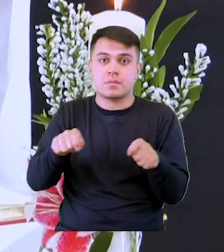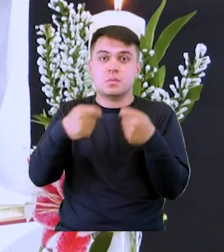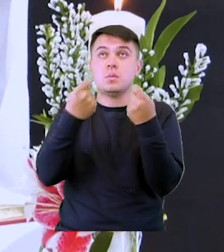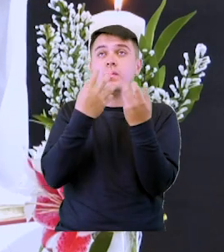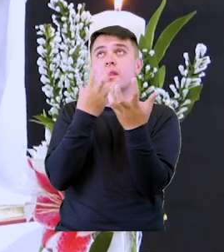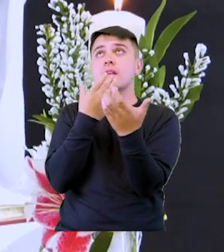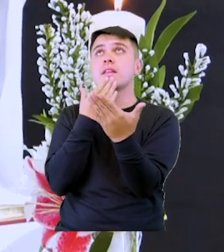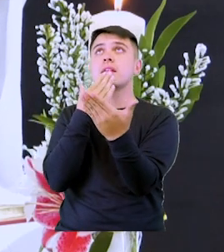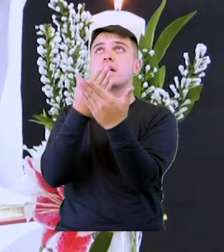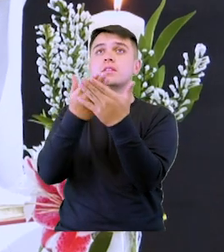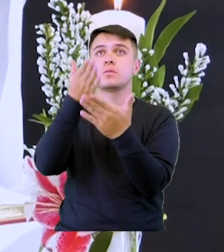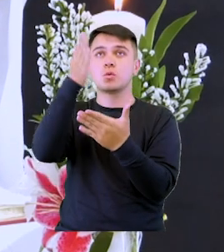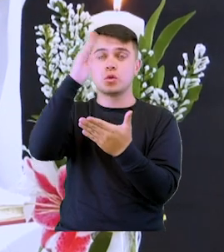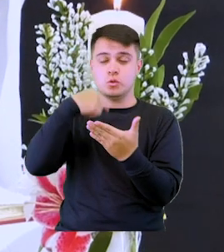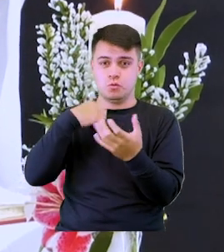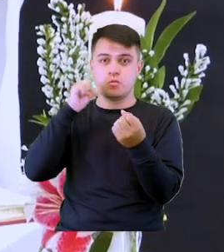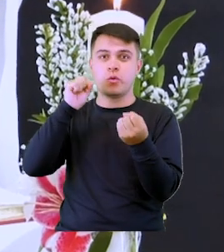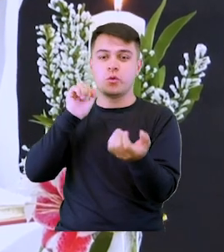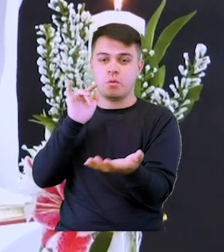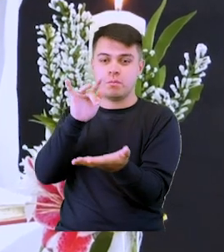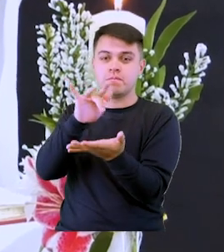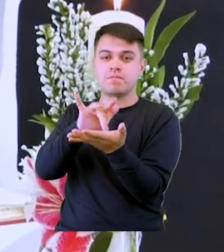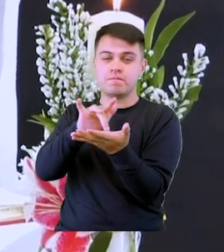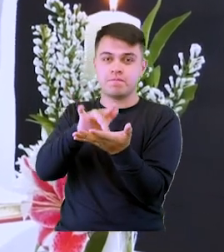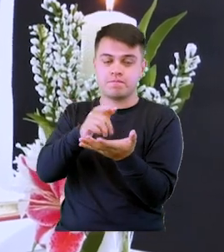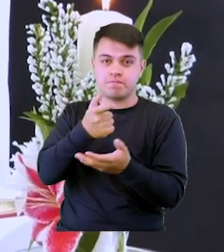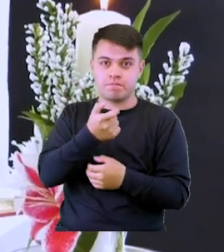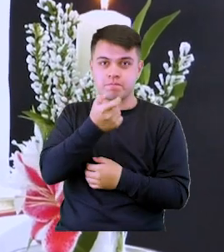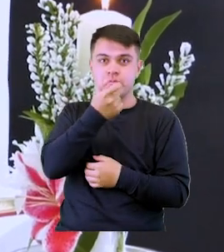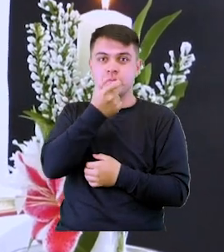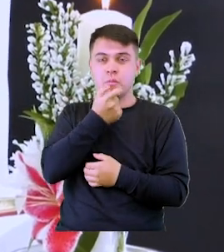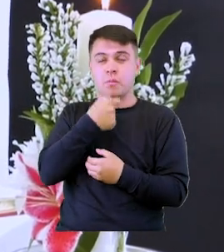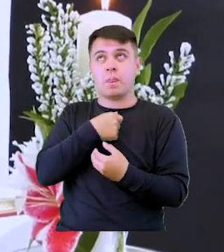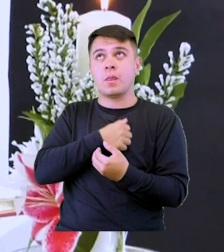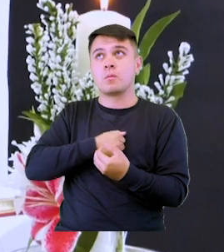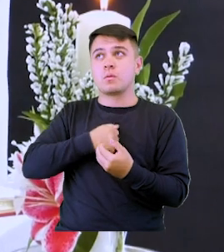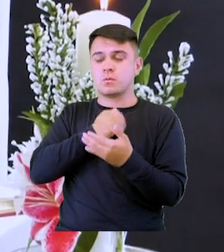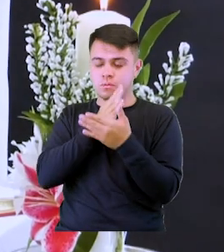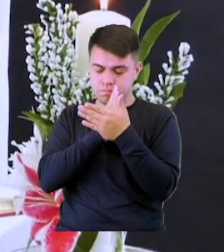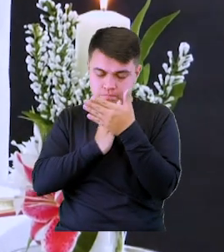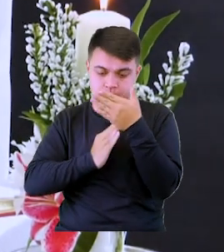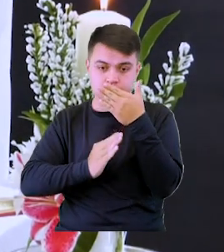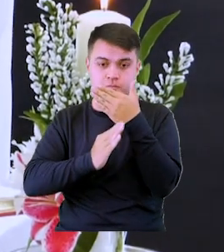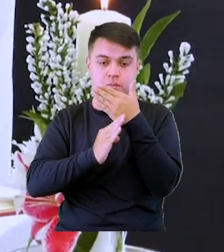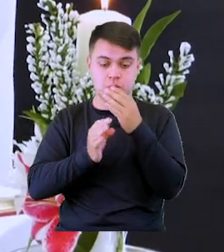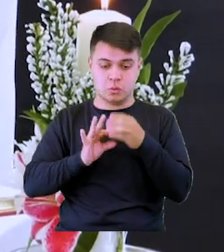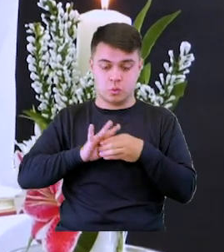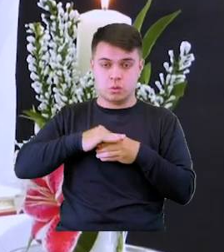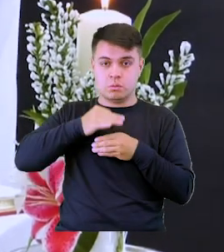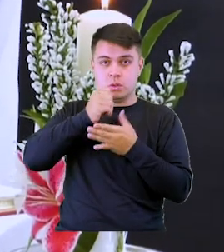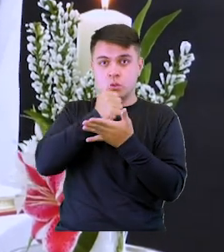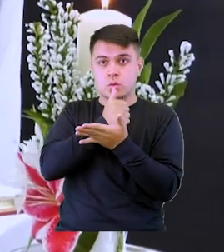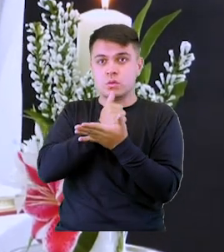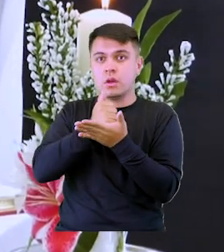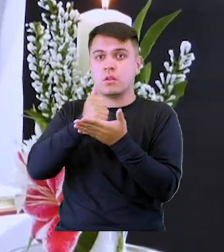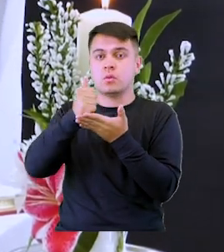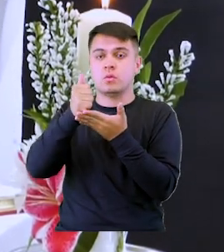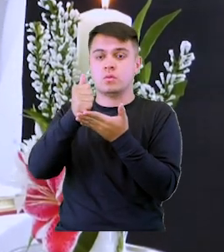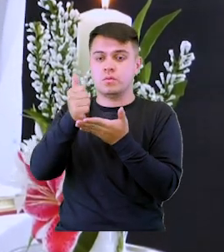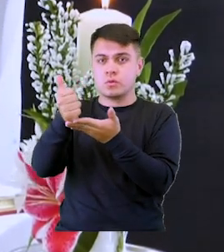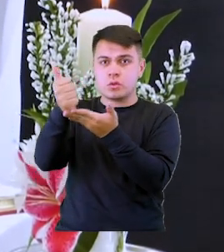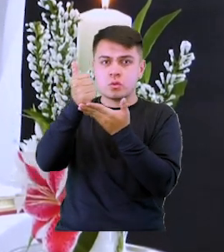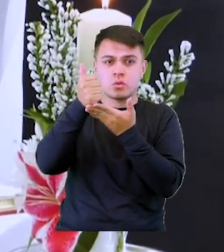damos gracias porque nos haces dignos de servirte en tu presencia. Te pedimos humildemente que el Espíritu Santo congregue en la